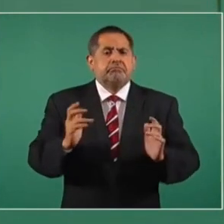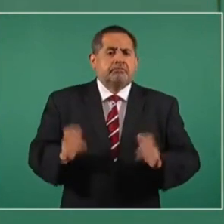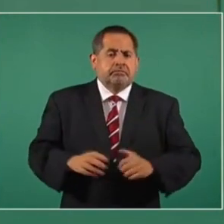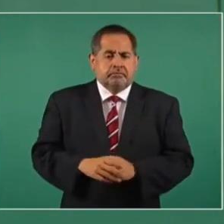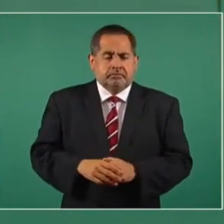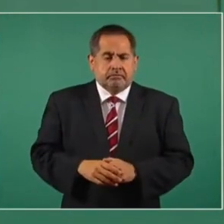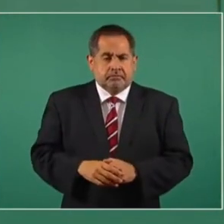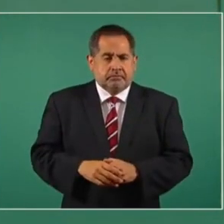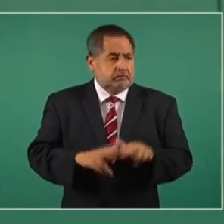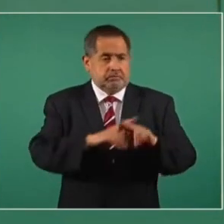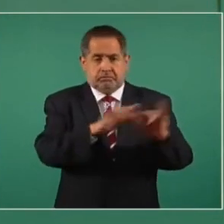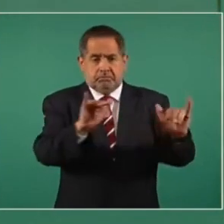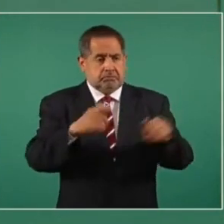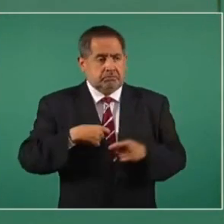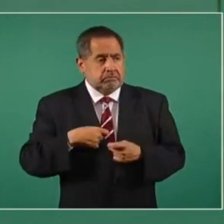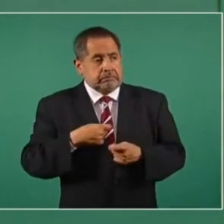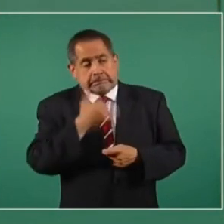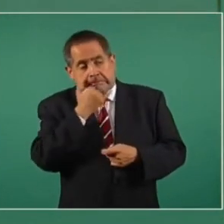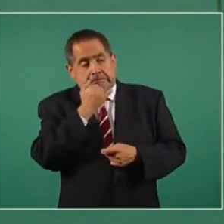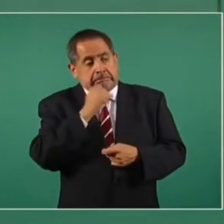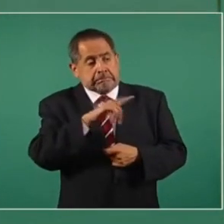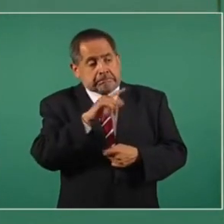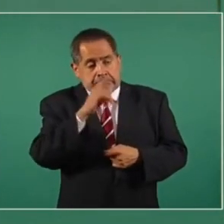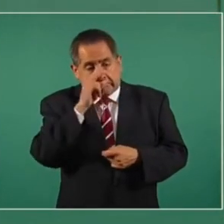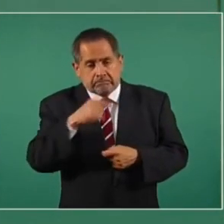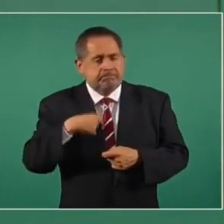a ningún estado.